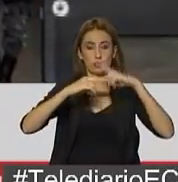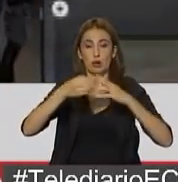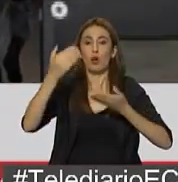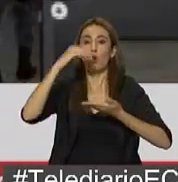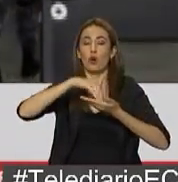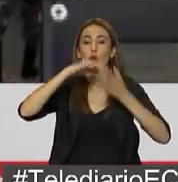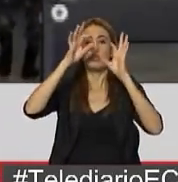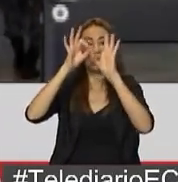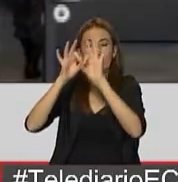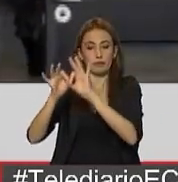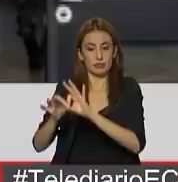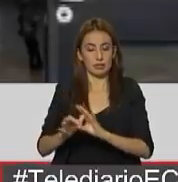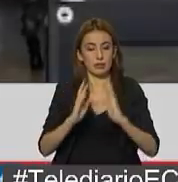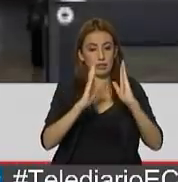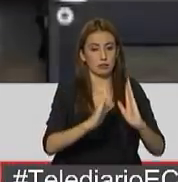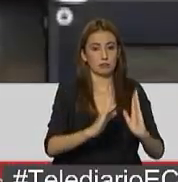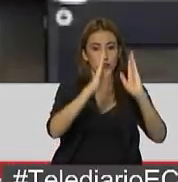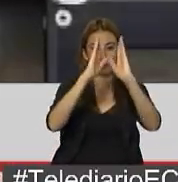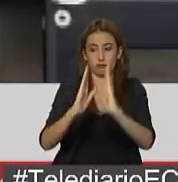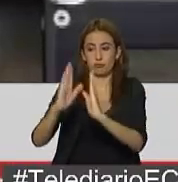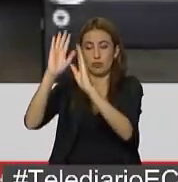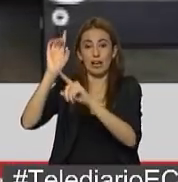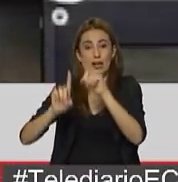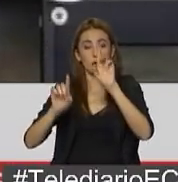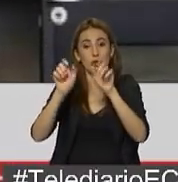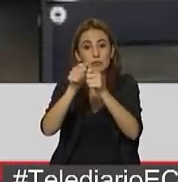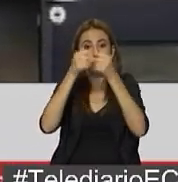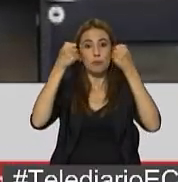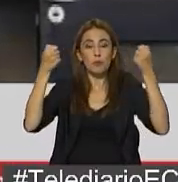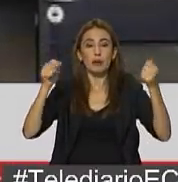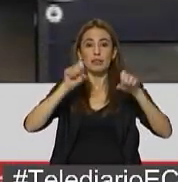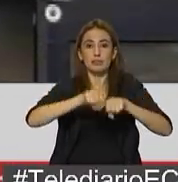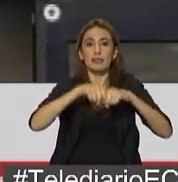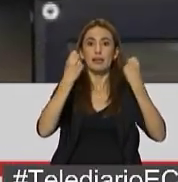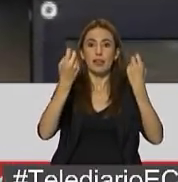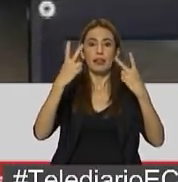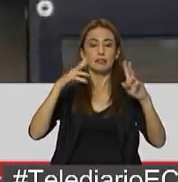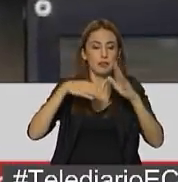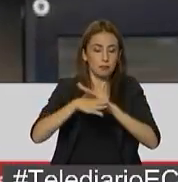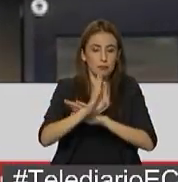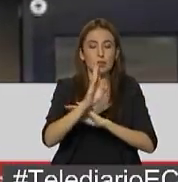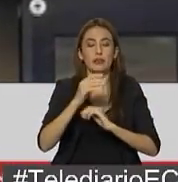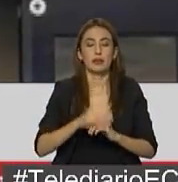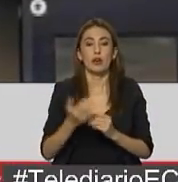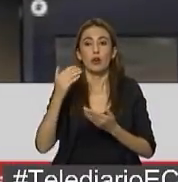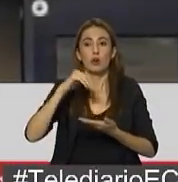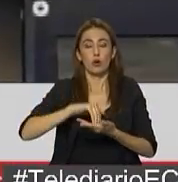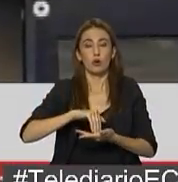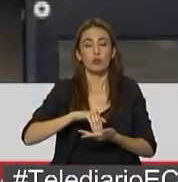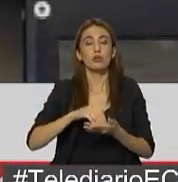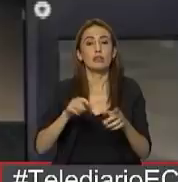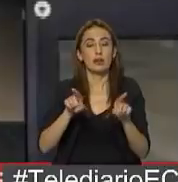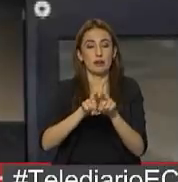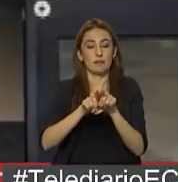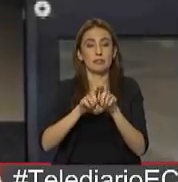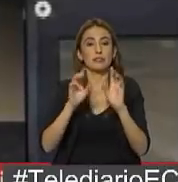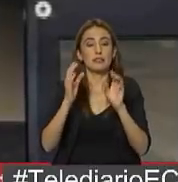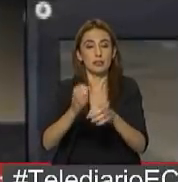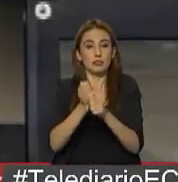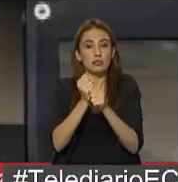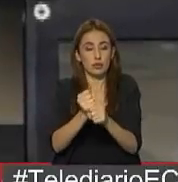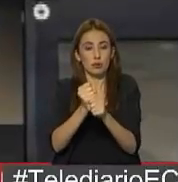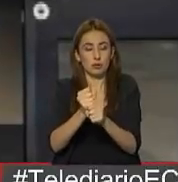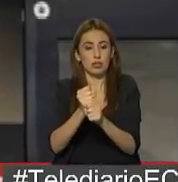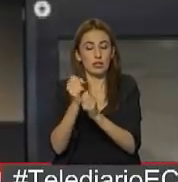los barrotes que han sido dañados, han sido destruidos, algunas puertas que han sido destruidas también, e inmediatamente reforzar con un tema de seguridad. Vamos a